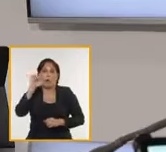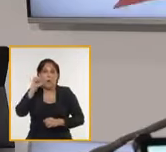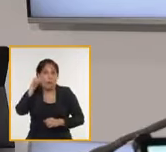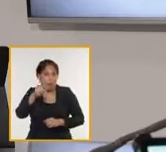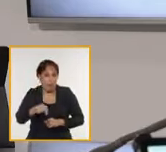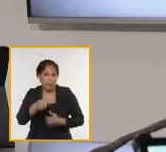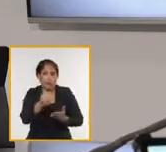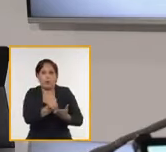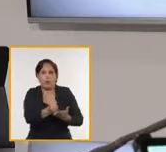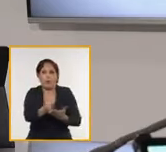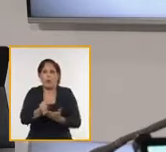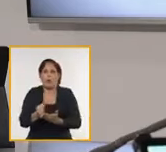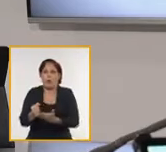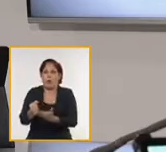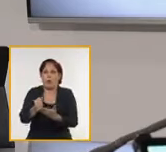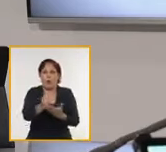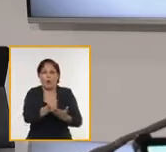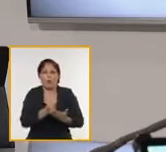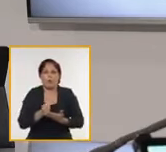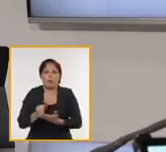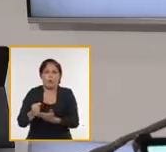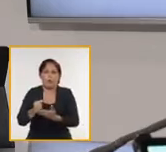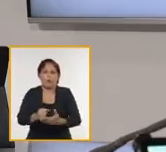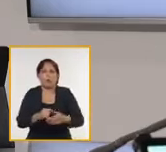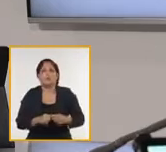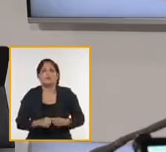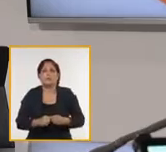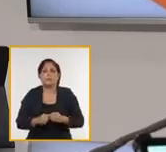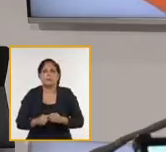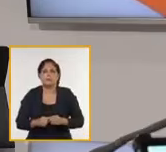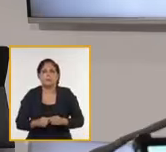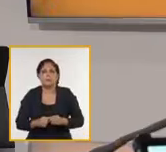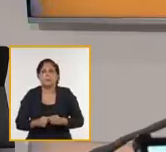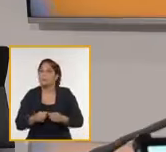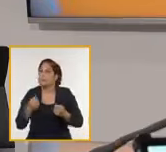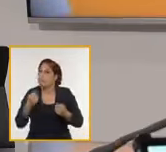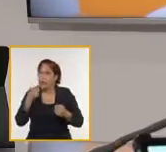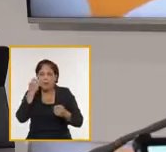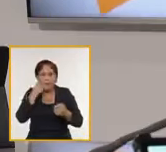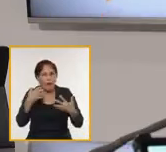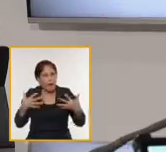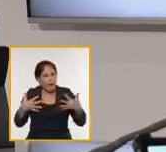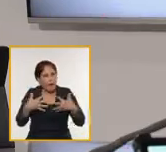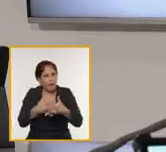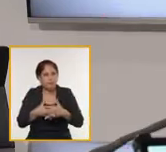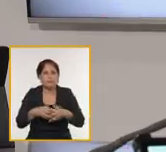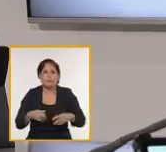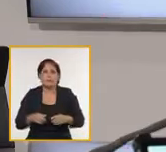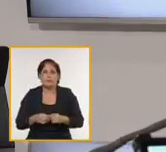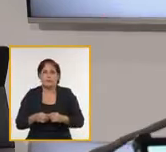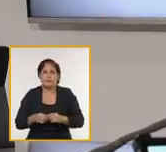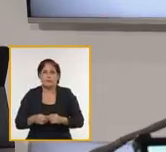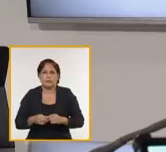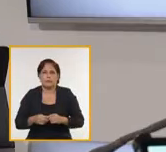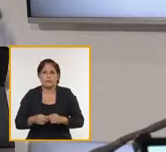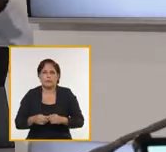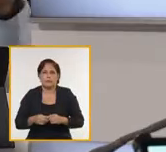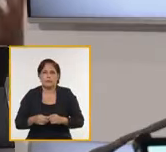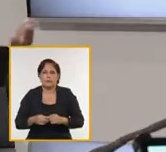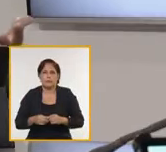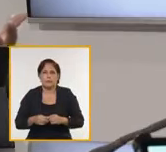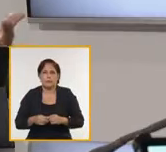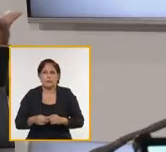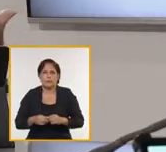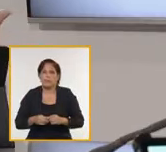de colaboración, es decir, un nivel de coherencia, es decir, se ha abordado, se